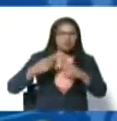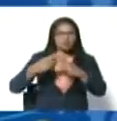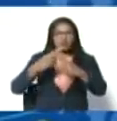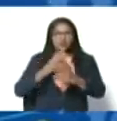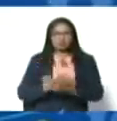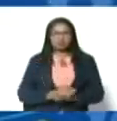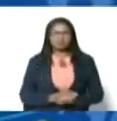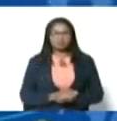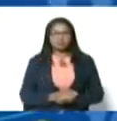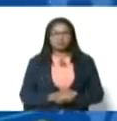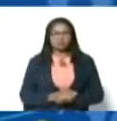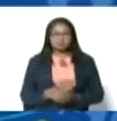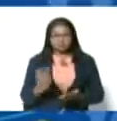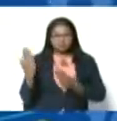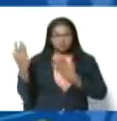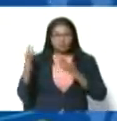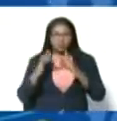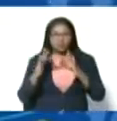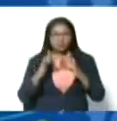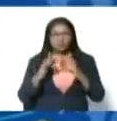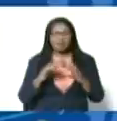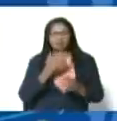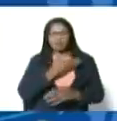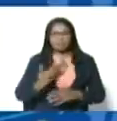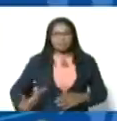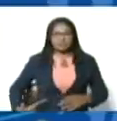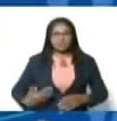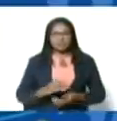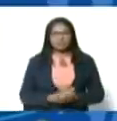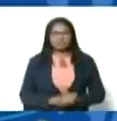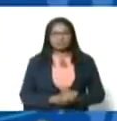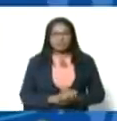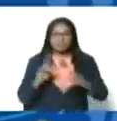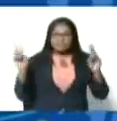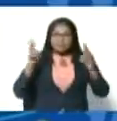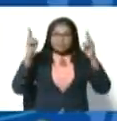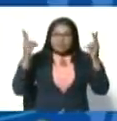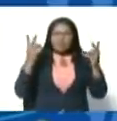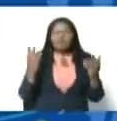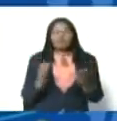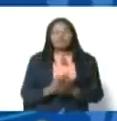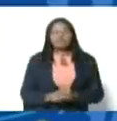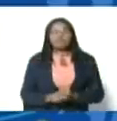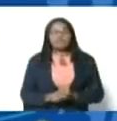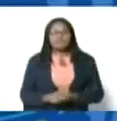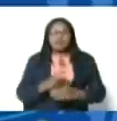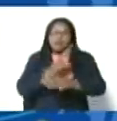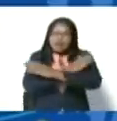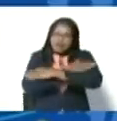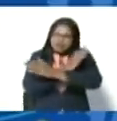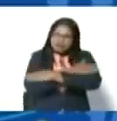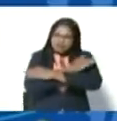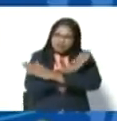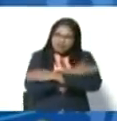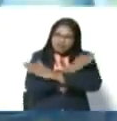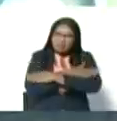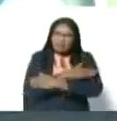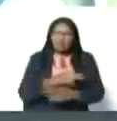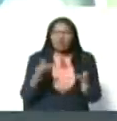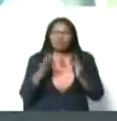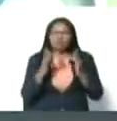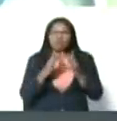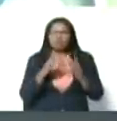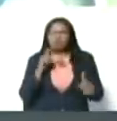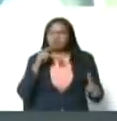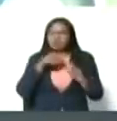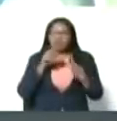traidores nunca. Adelante, mi comandante en jefe. Venceremos, felicidades, venceremos. Vámonos ahora de